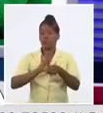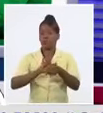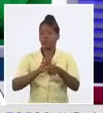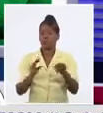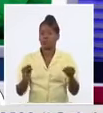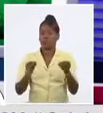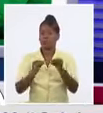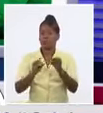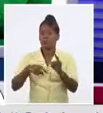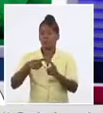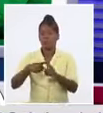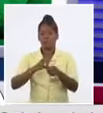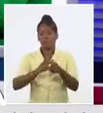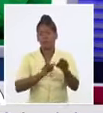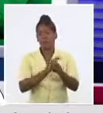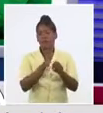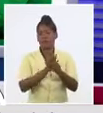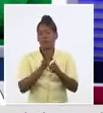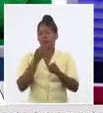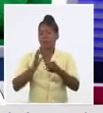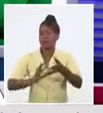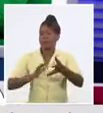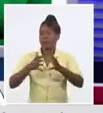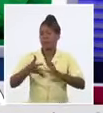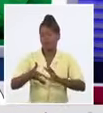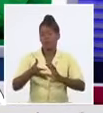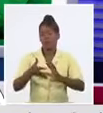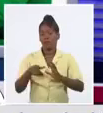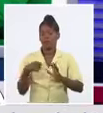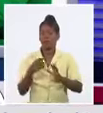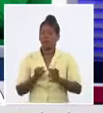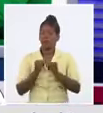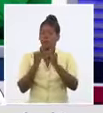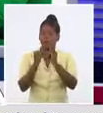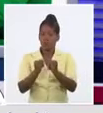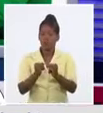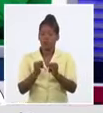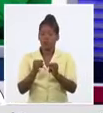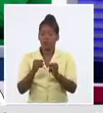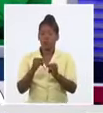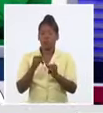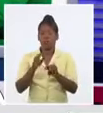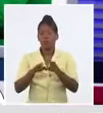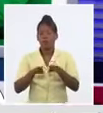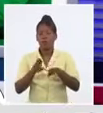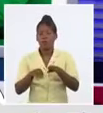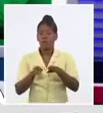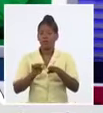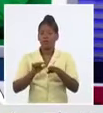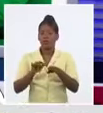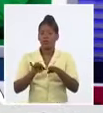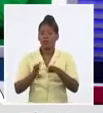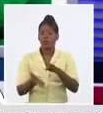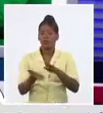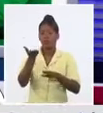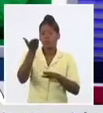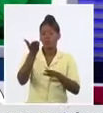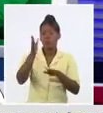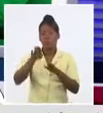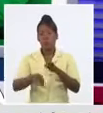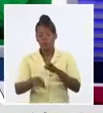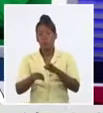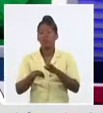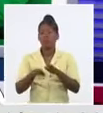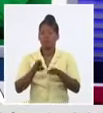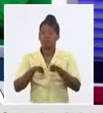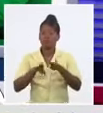hace que en determinados momentos pues tengamos tal vez algún número mayor o menor de personas